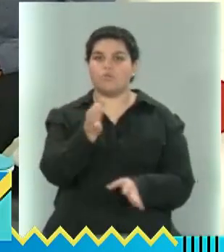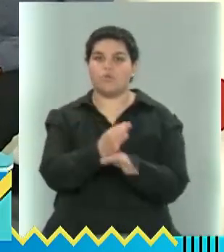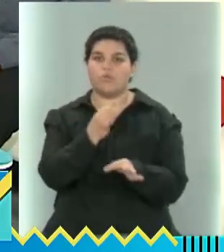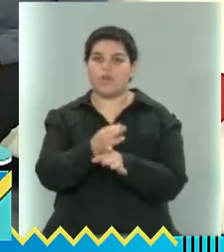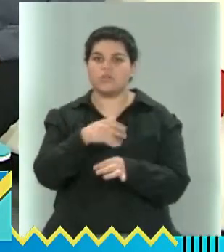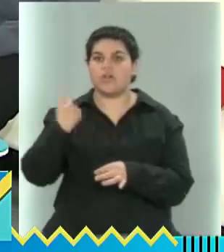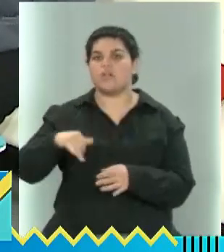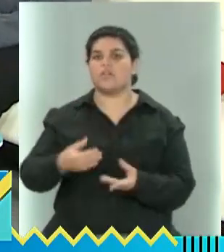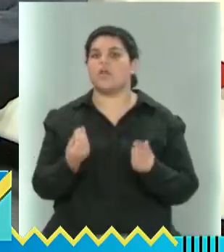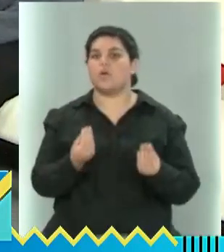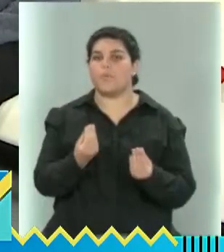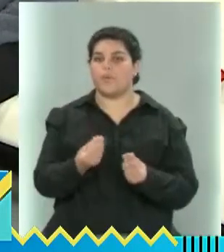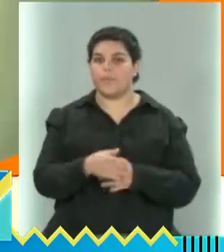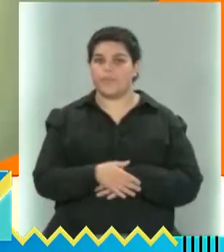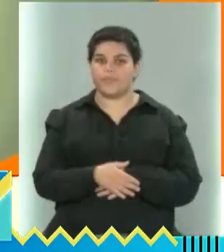argentina?